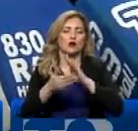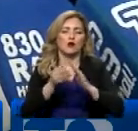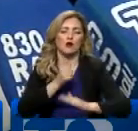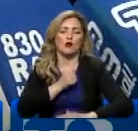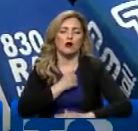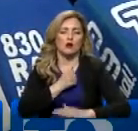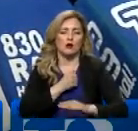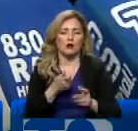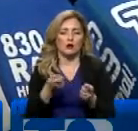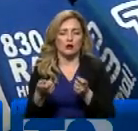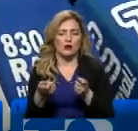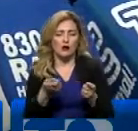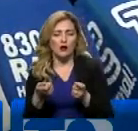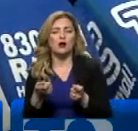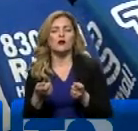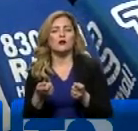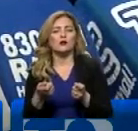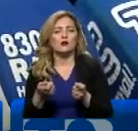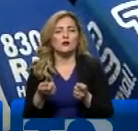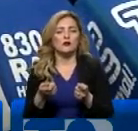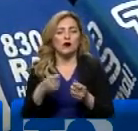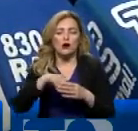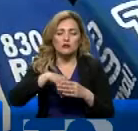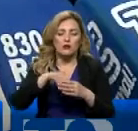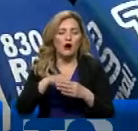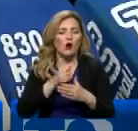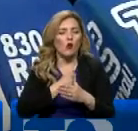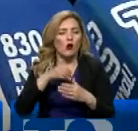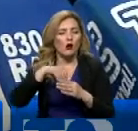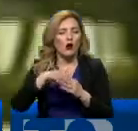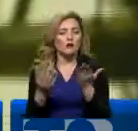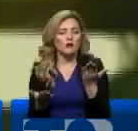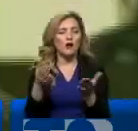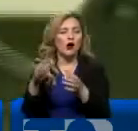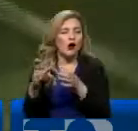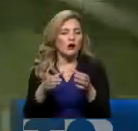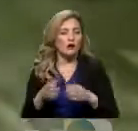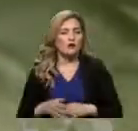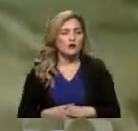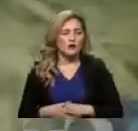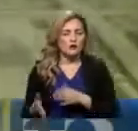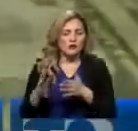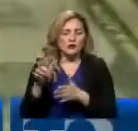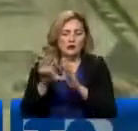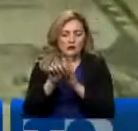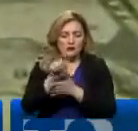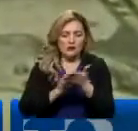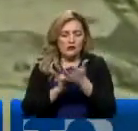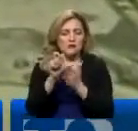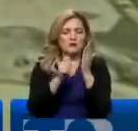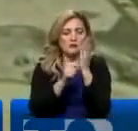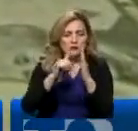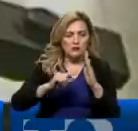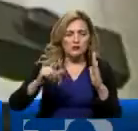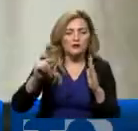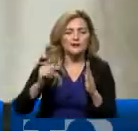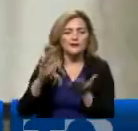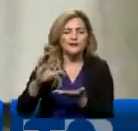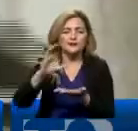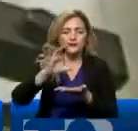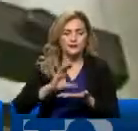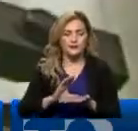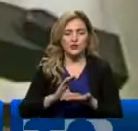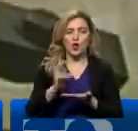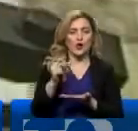una cobertura importante de los activos líquidos dentro de su balance. De aprobarse la ley, el Ministerio de Finanzas deberá capitalizar de